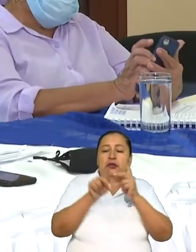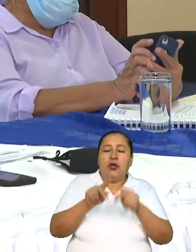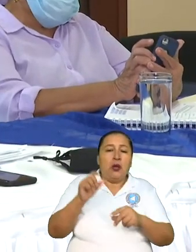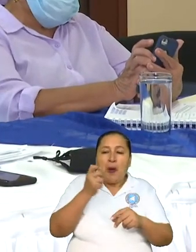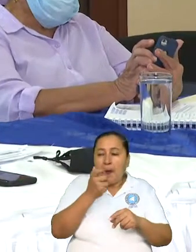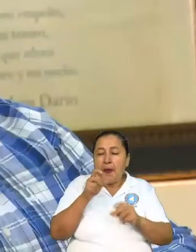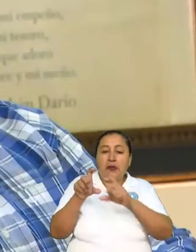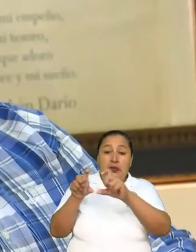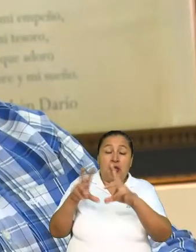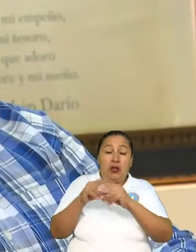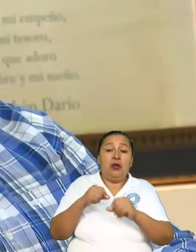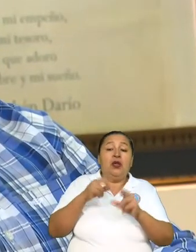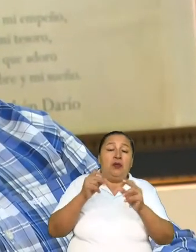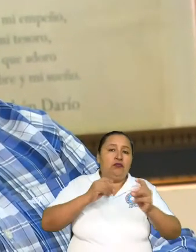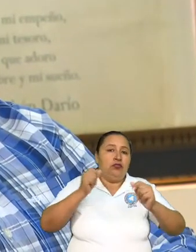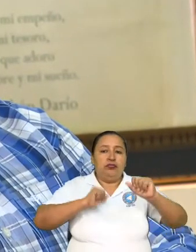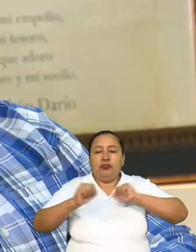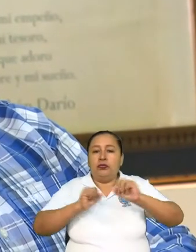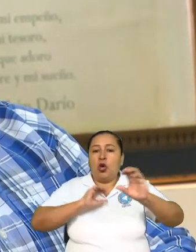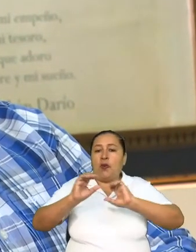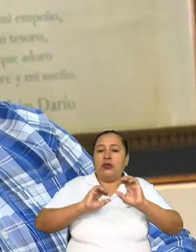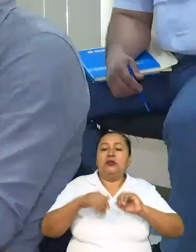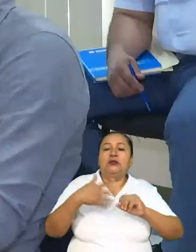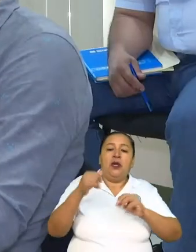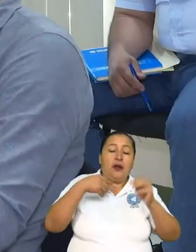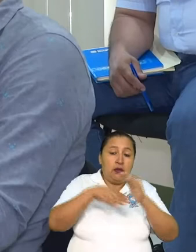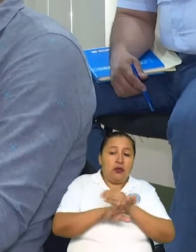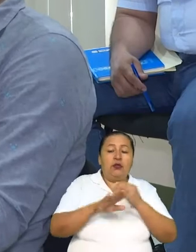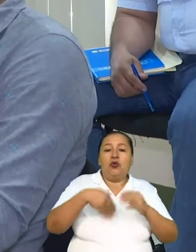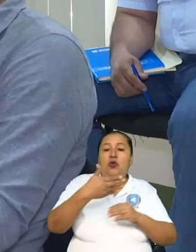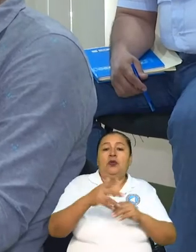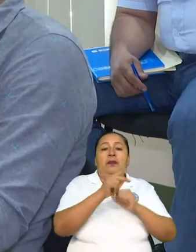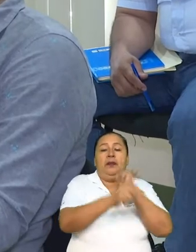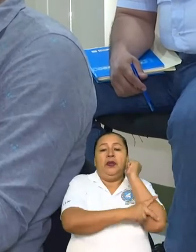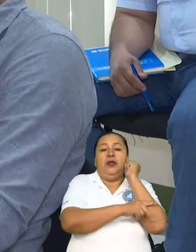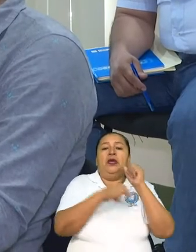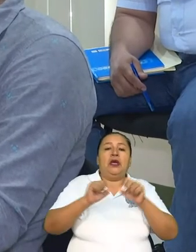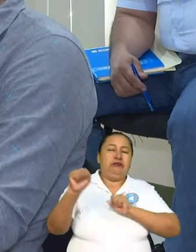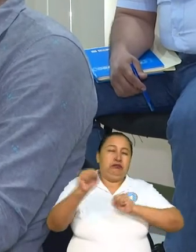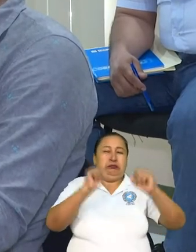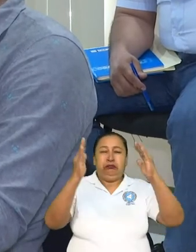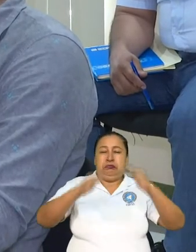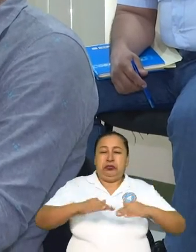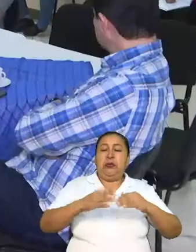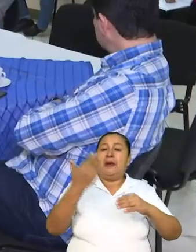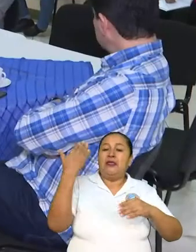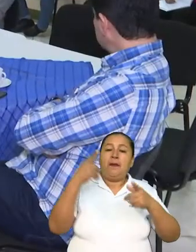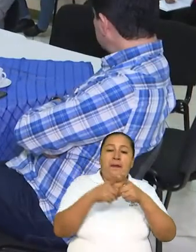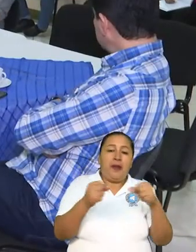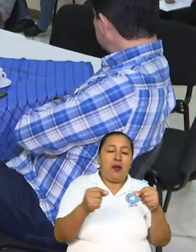radioaficionados nicaragüenses en mantener activas las comunicaciones a lo interno y externo del país durante el terremoto que devastó Managua